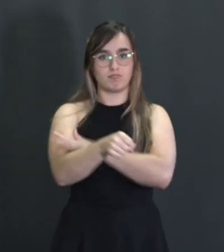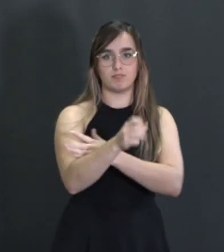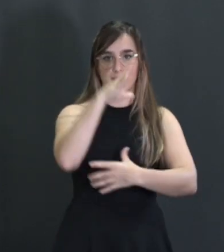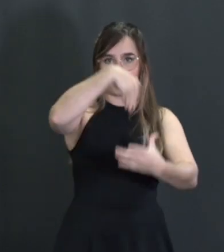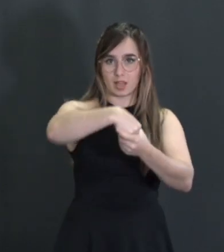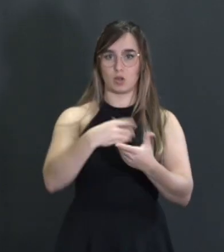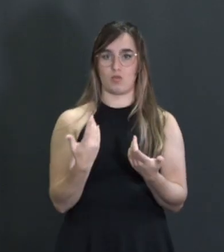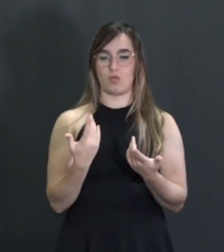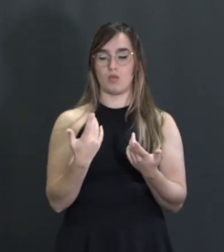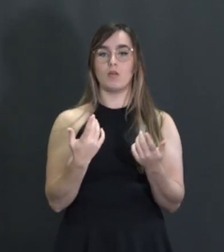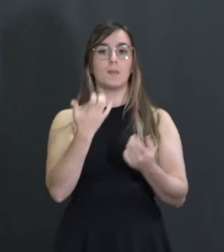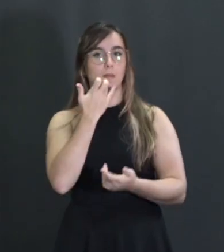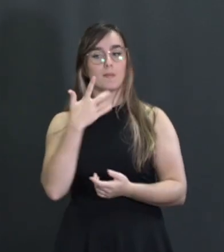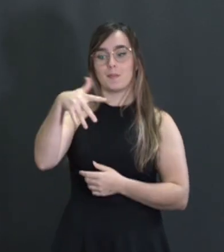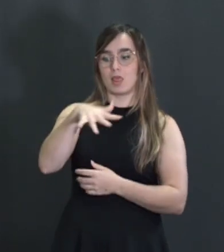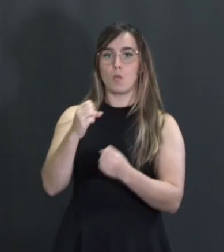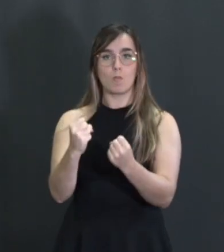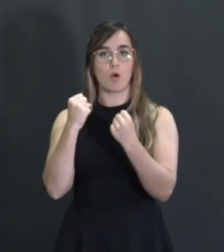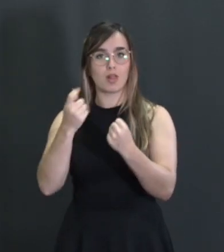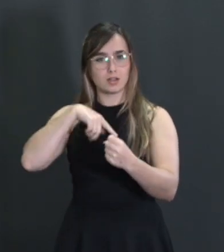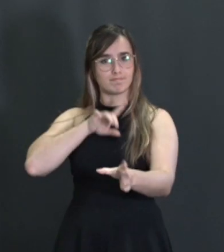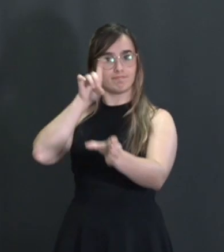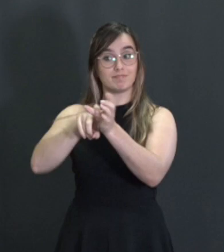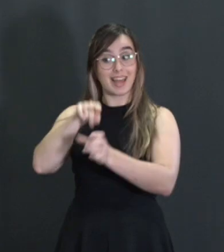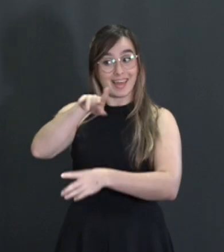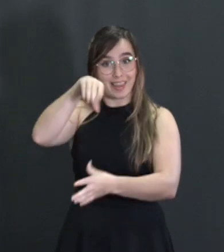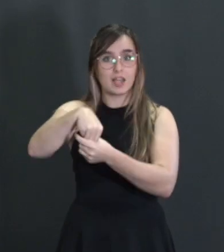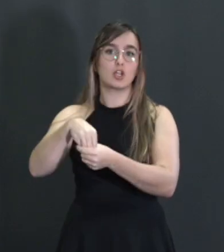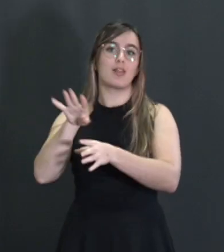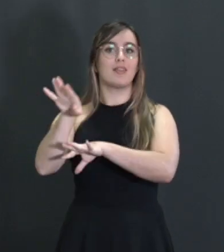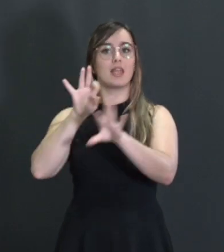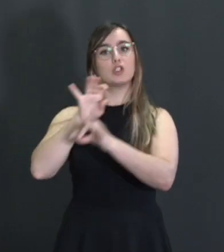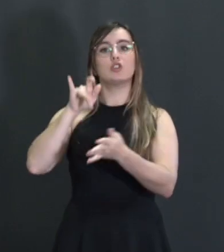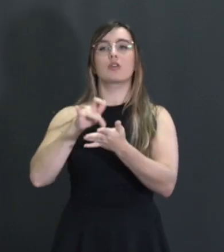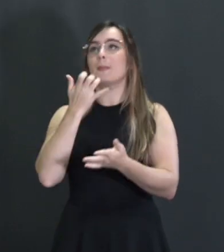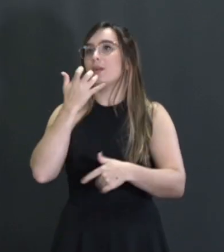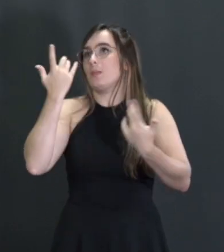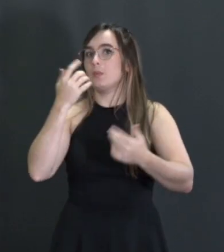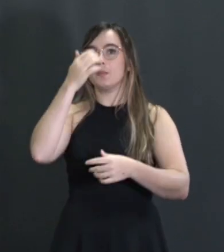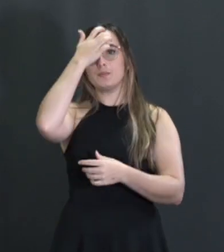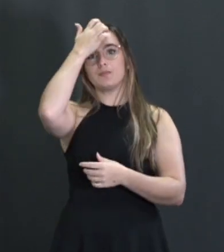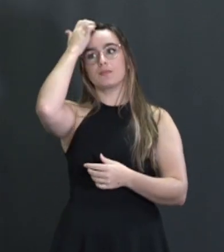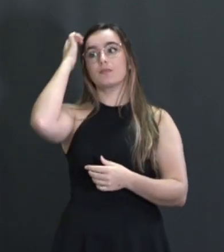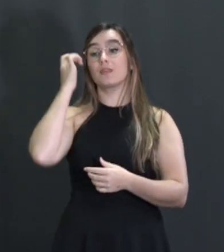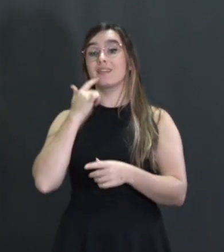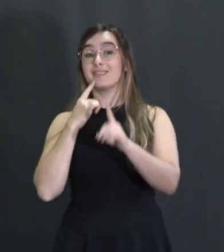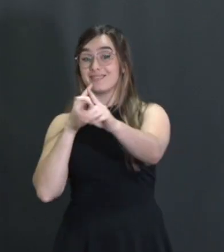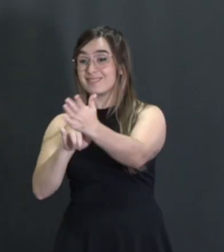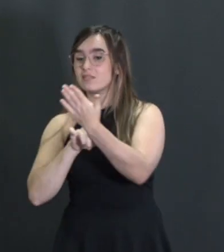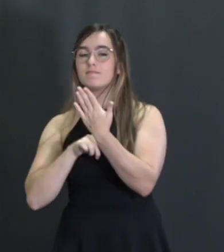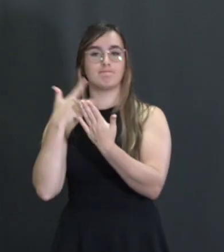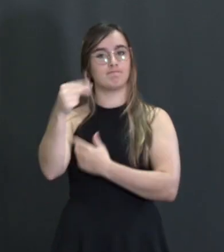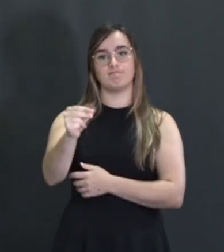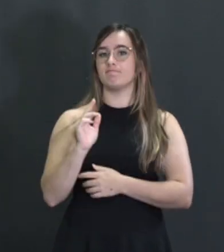Es estar en espacios de poder, donde se toman las decisiones para decir, mira, esto no, por ahí esto es